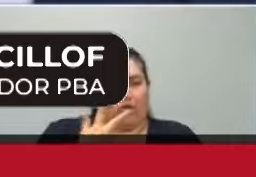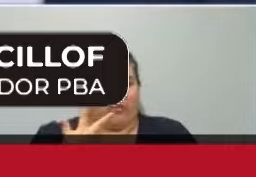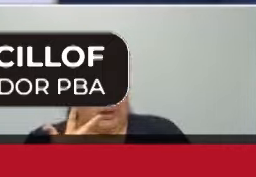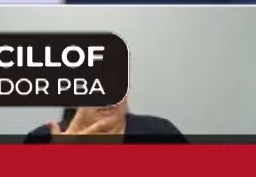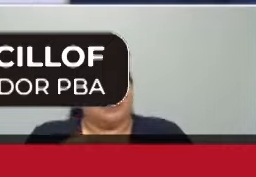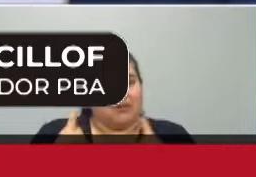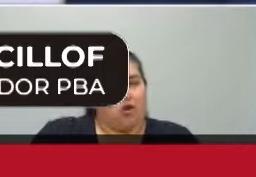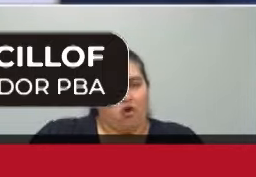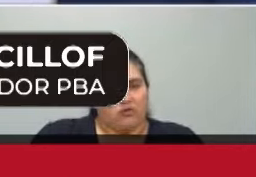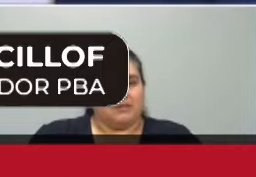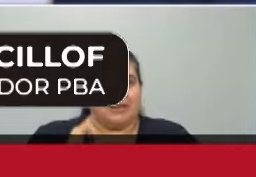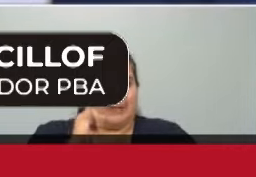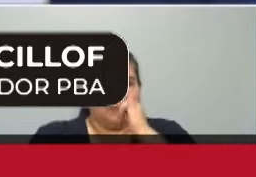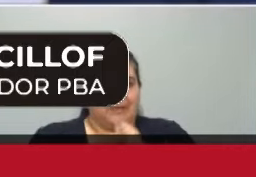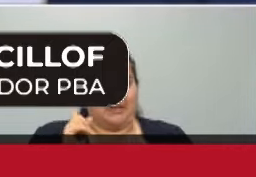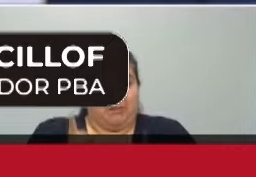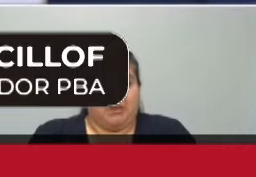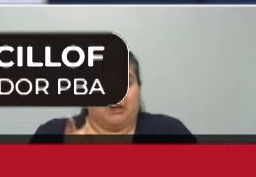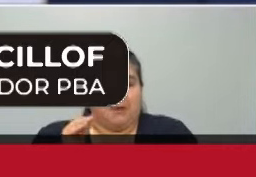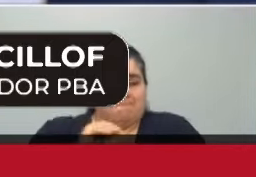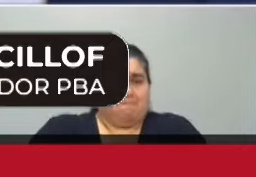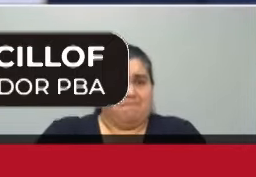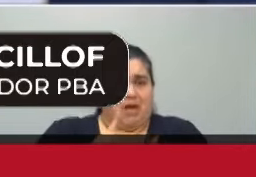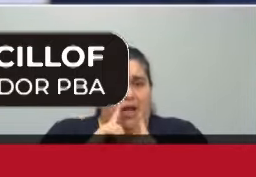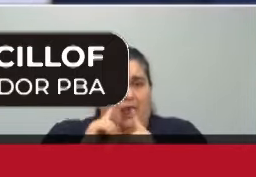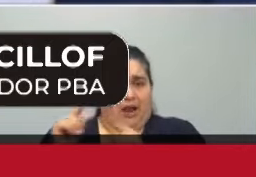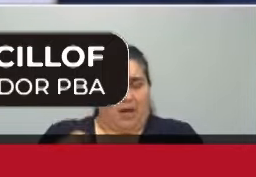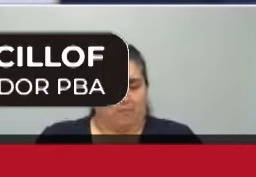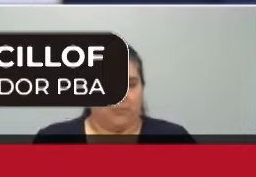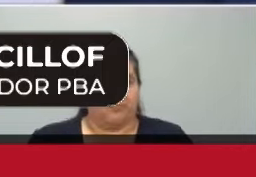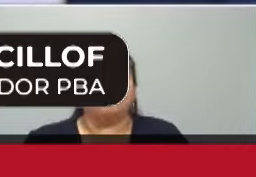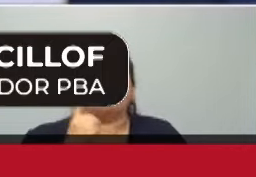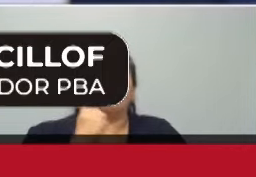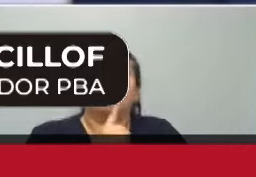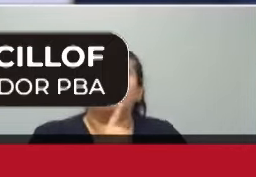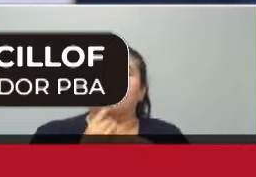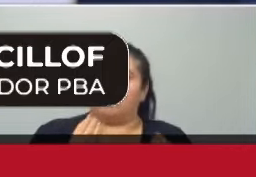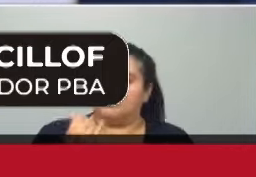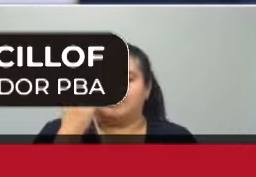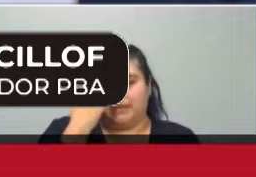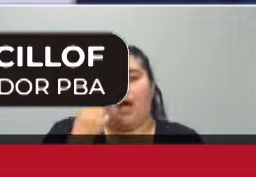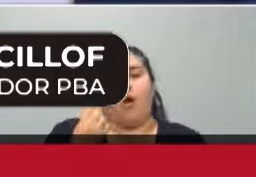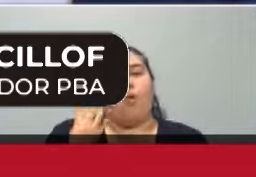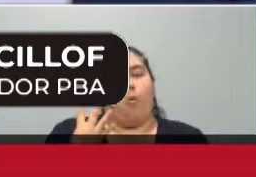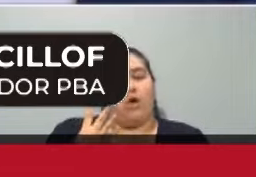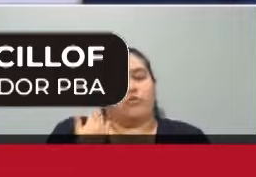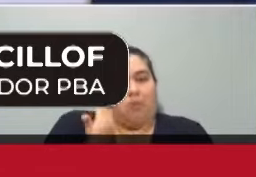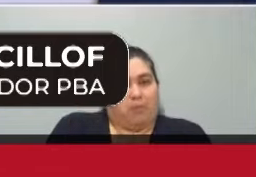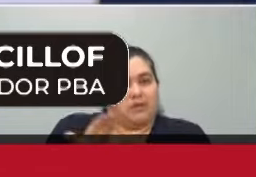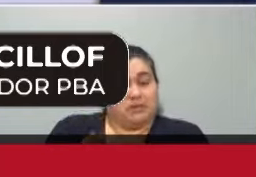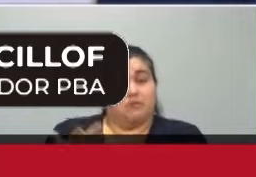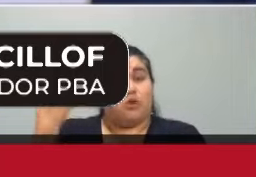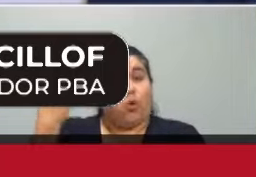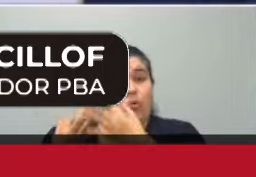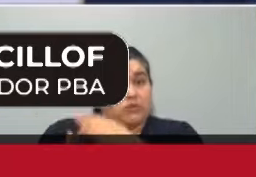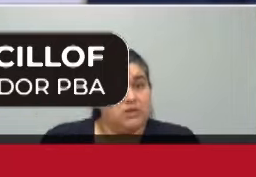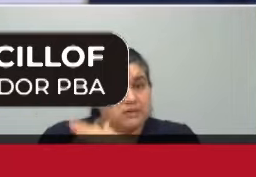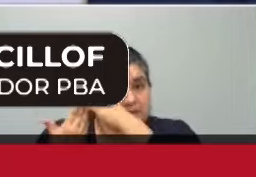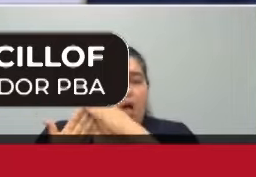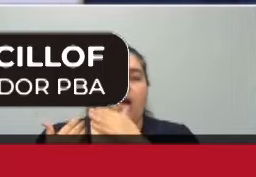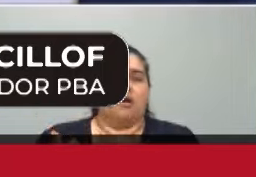2, 3 cuestiones más que tienen que ver con este reclamo. El primero es que hay 4 ya presentaciones ante la Corte Suprema